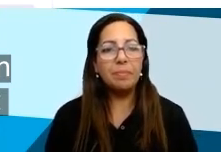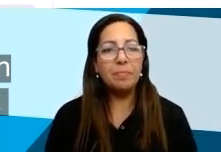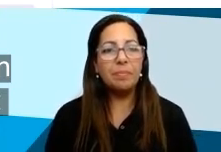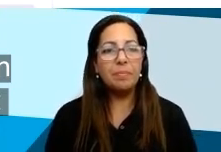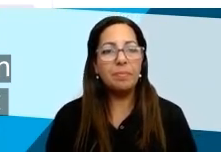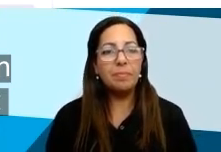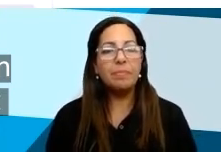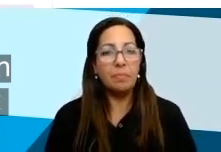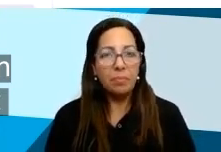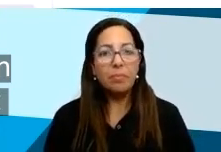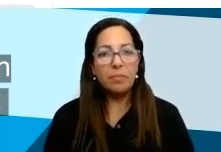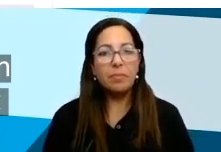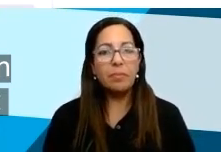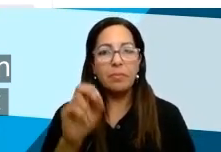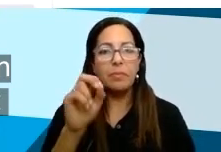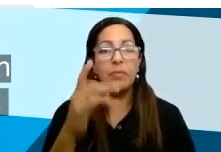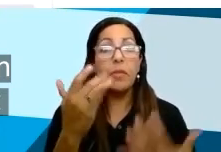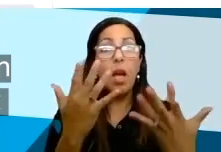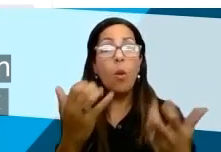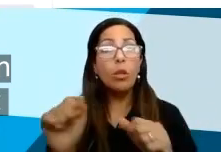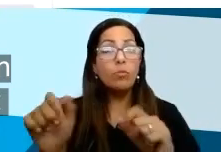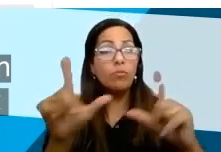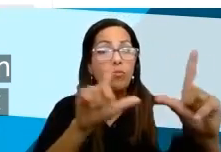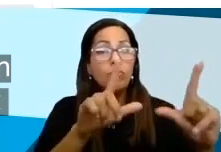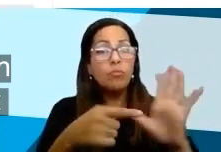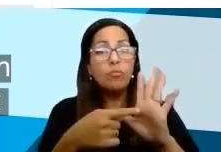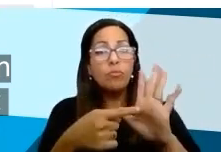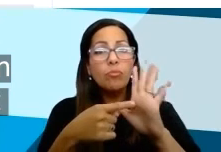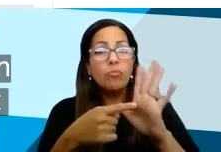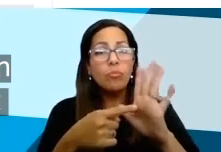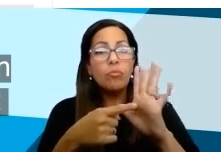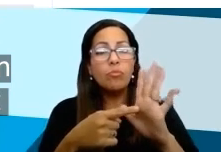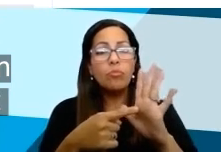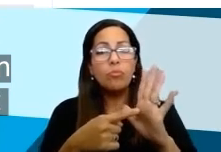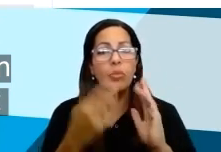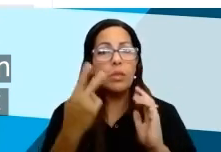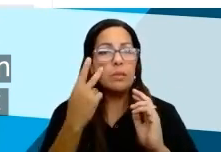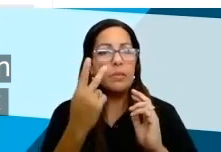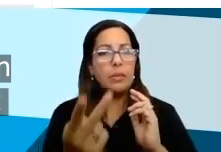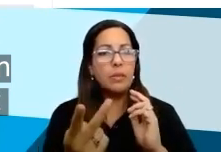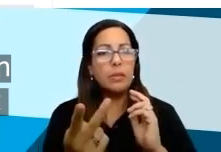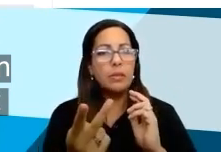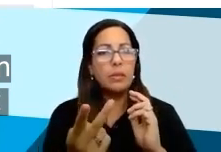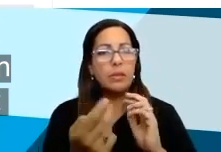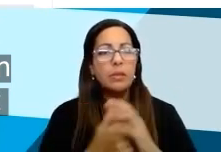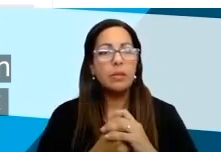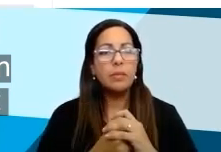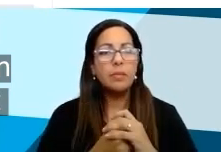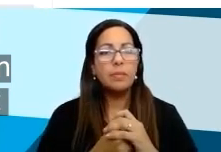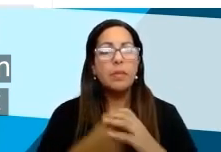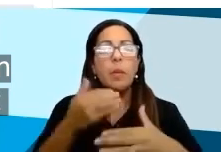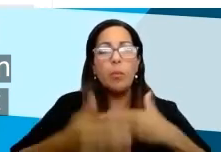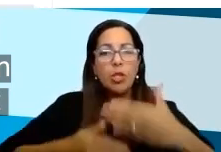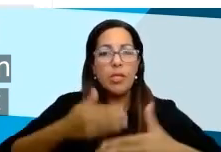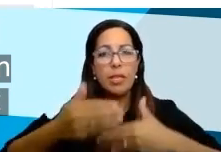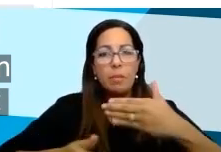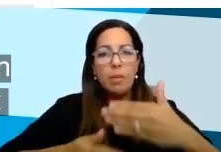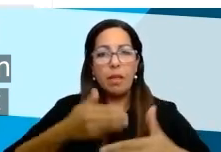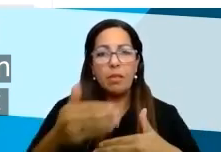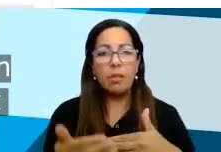quisiera mostrar también la pantalla donde ustedes pueden ver los procedimientos que